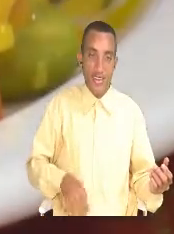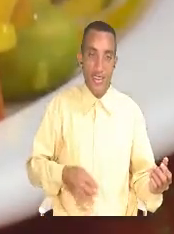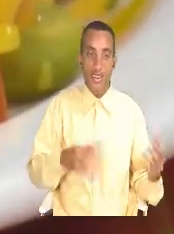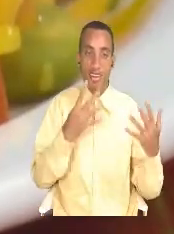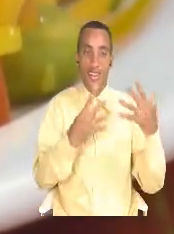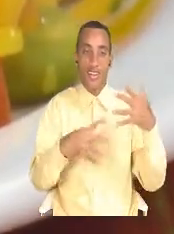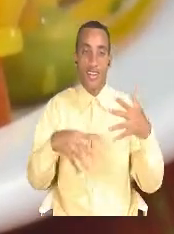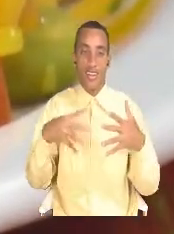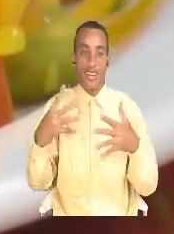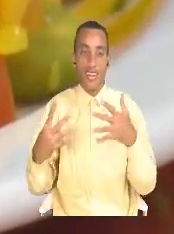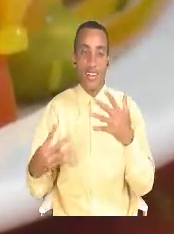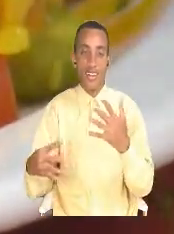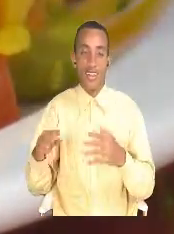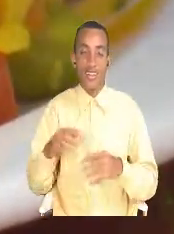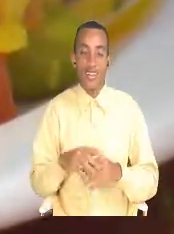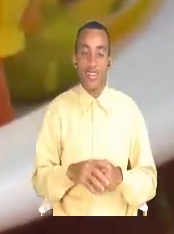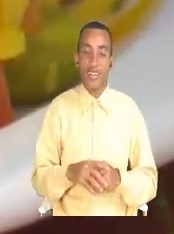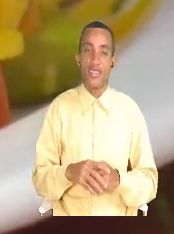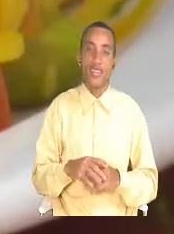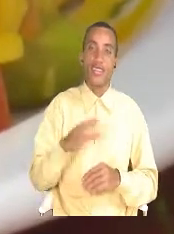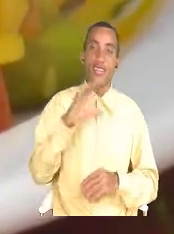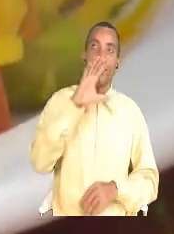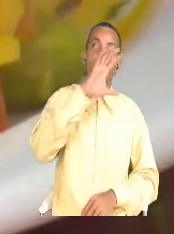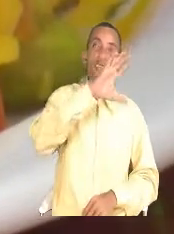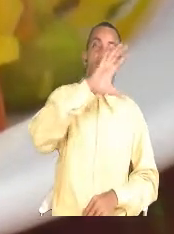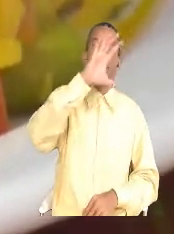Bien caribeño.